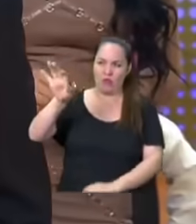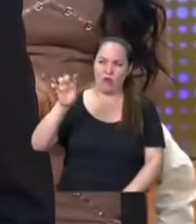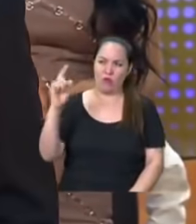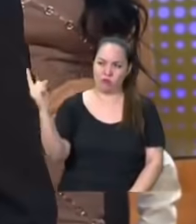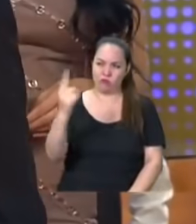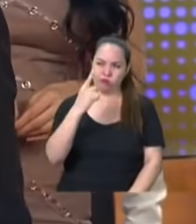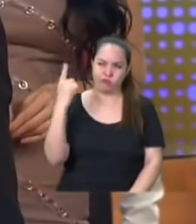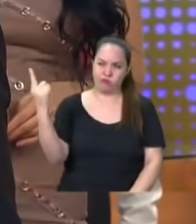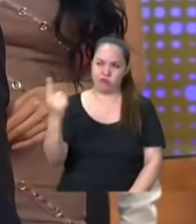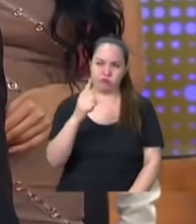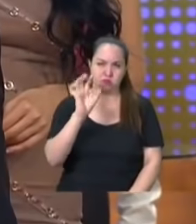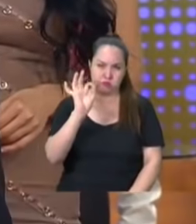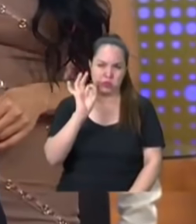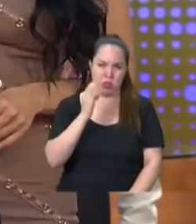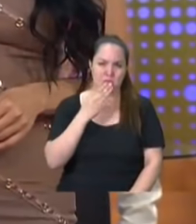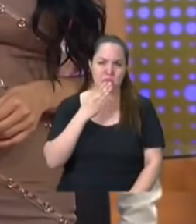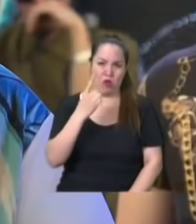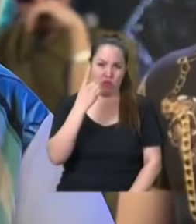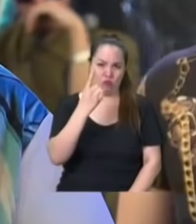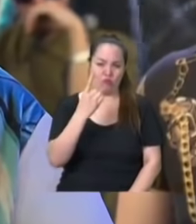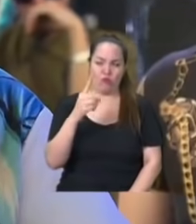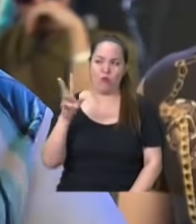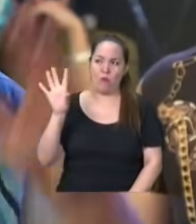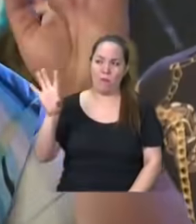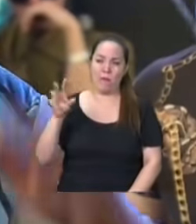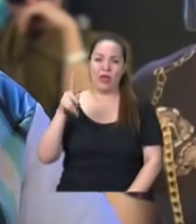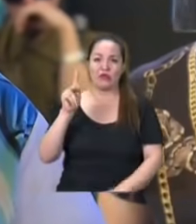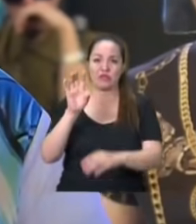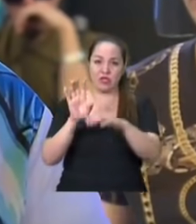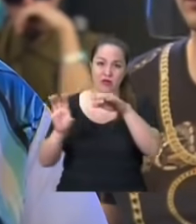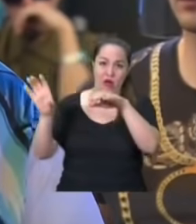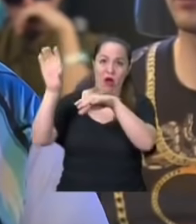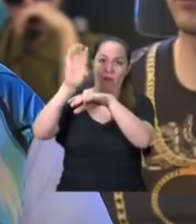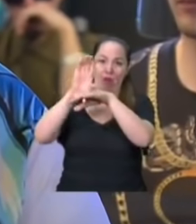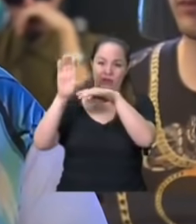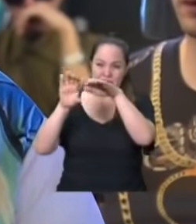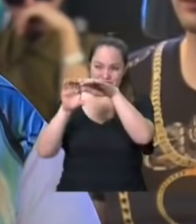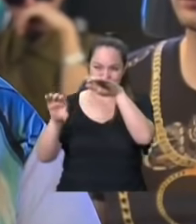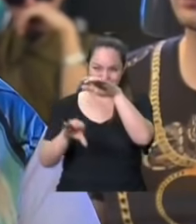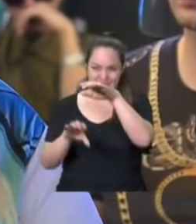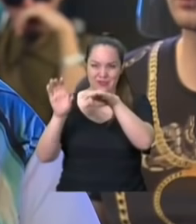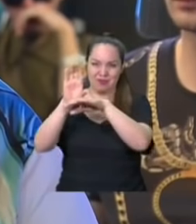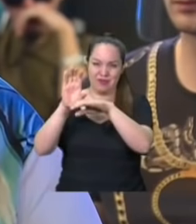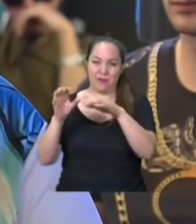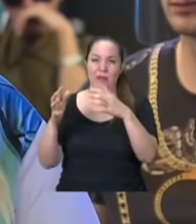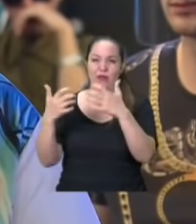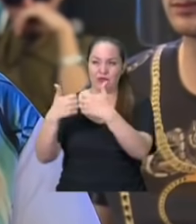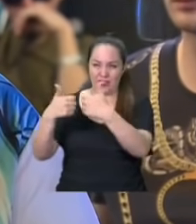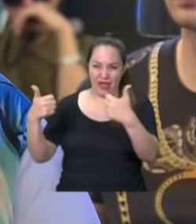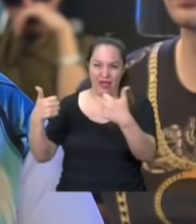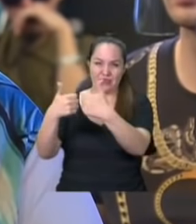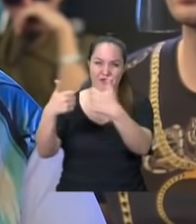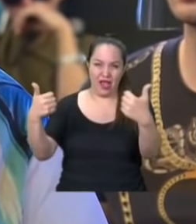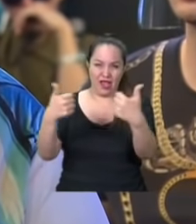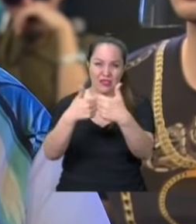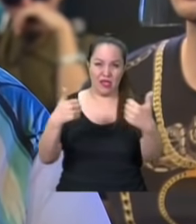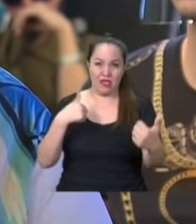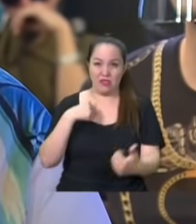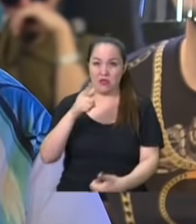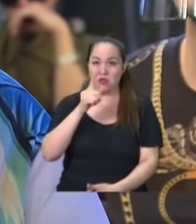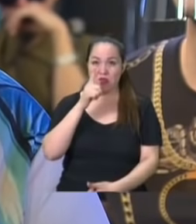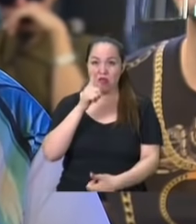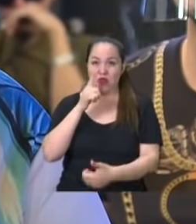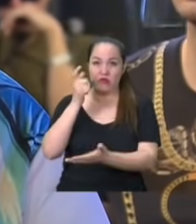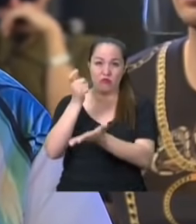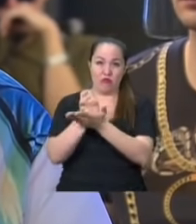sí comparten... No, ya está todo dividido. ¿Ya está dividido? Sí, siempre he estado dividido. ¿Cuánto pagas de luz? Yo pago alrededor